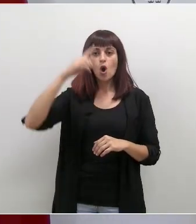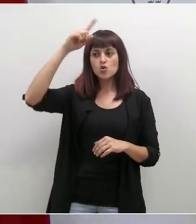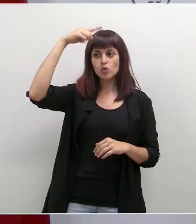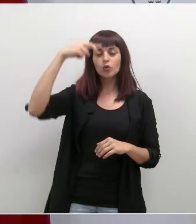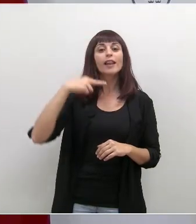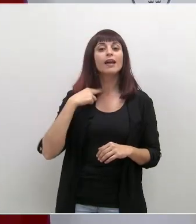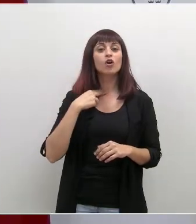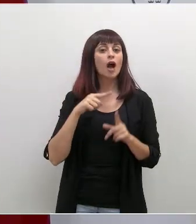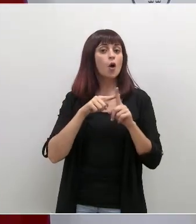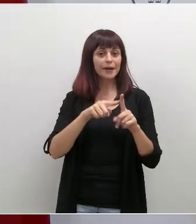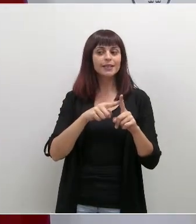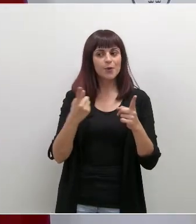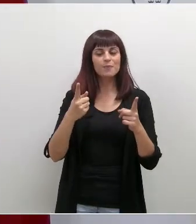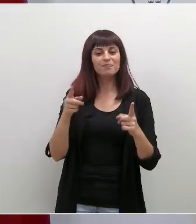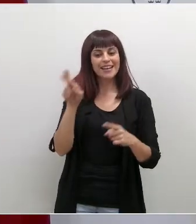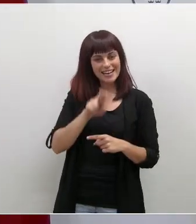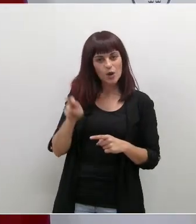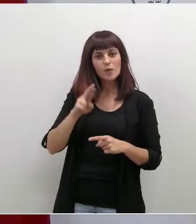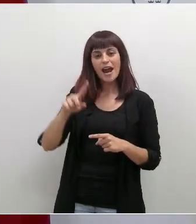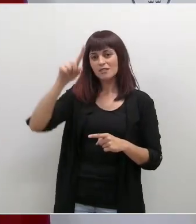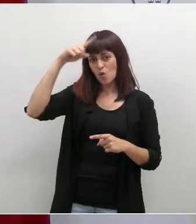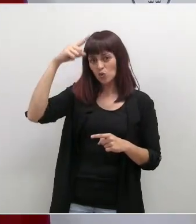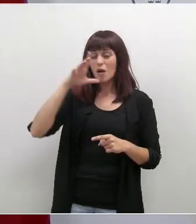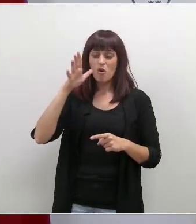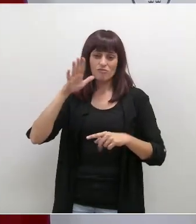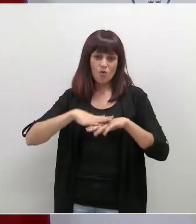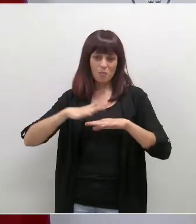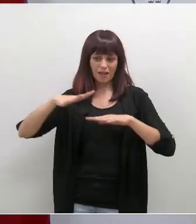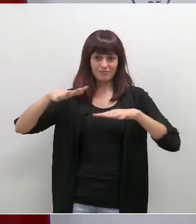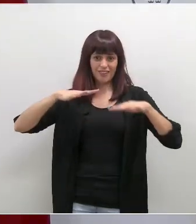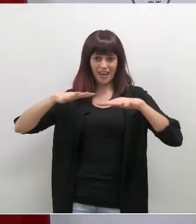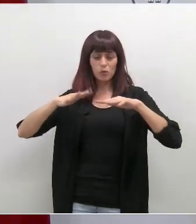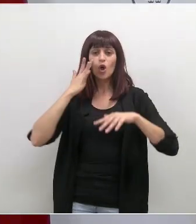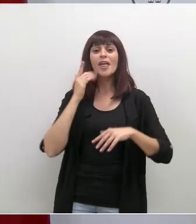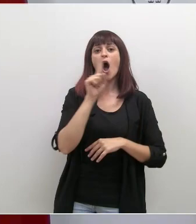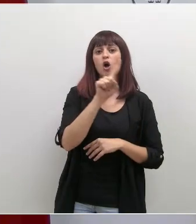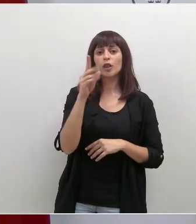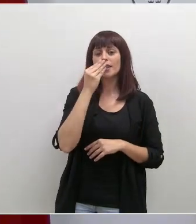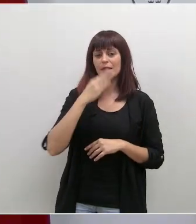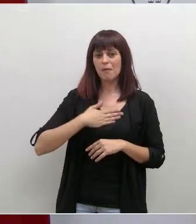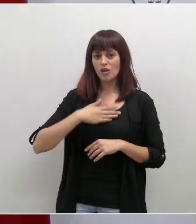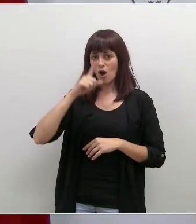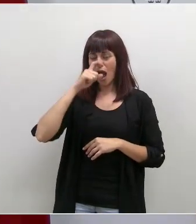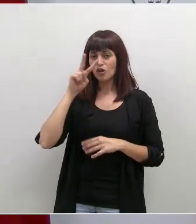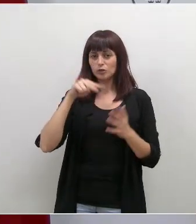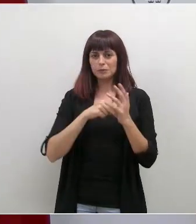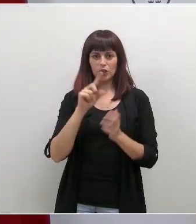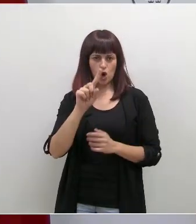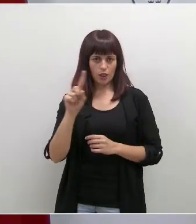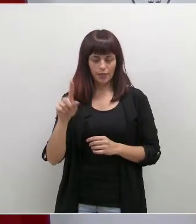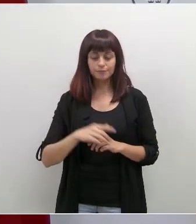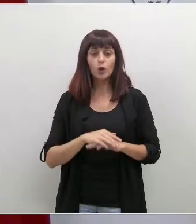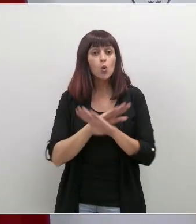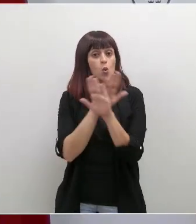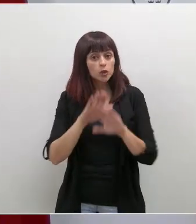objetivo la recuperación del patrimonio histórico devastado por el terremoto de Lorca el 11 de mayo del 2011. Por último, el Consejo de